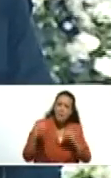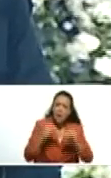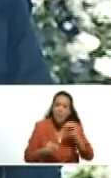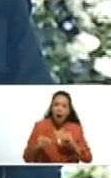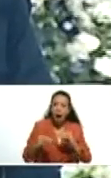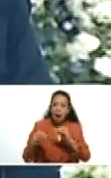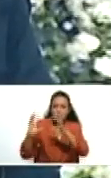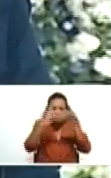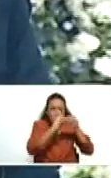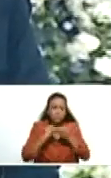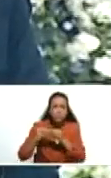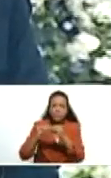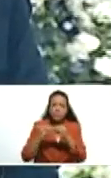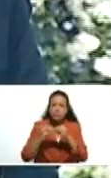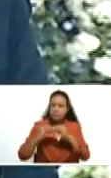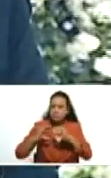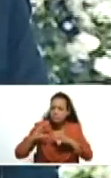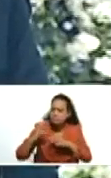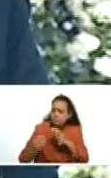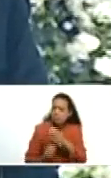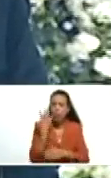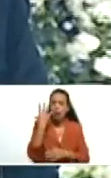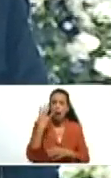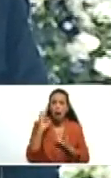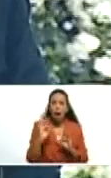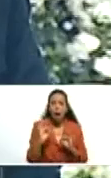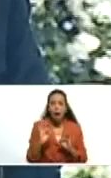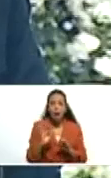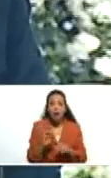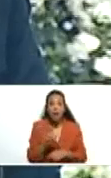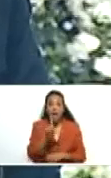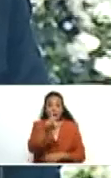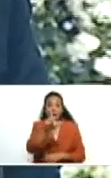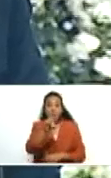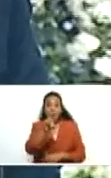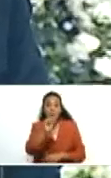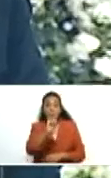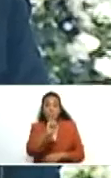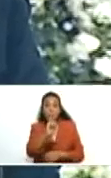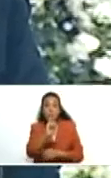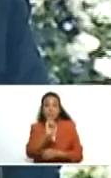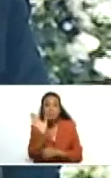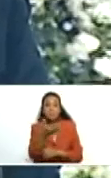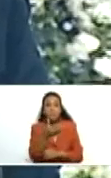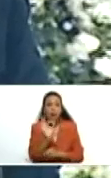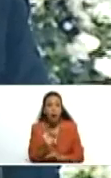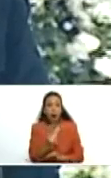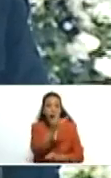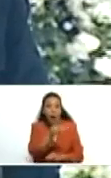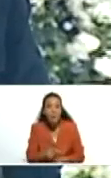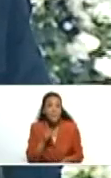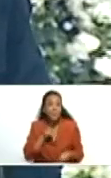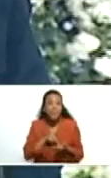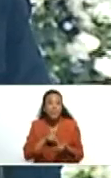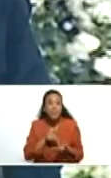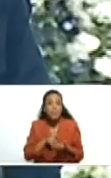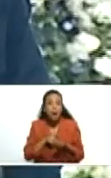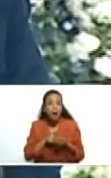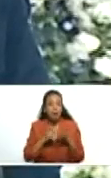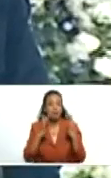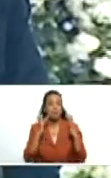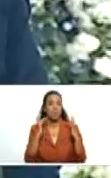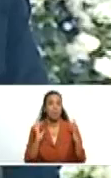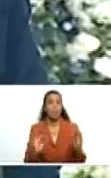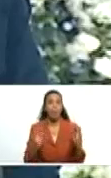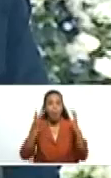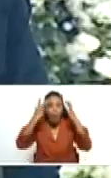Milagros de la historia. Y Luis Acuña participó de manera elocuente y